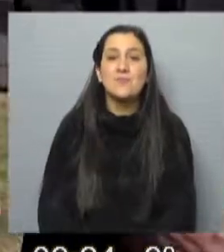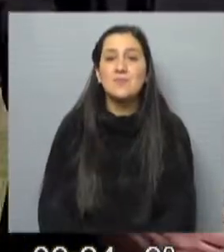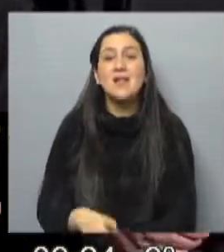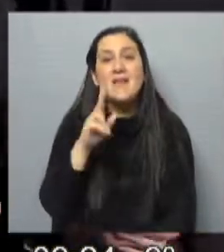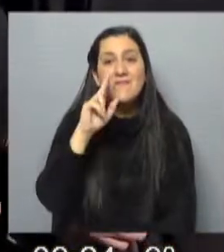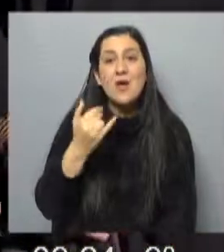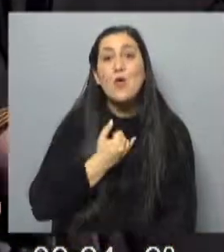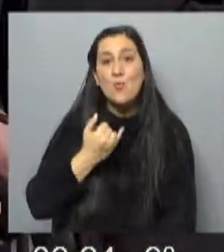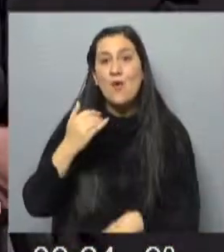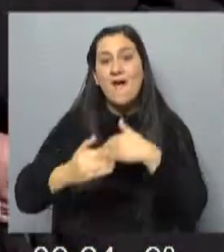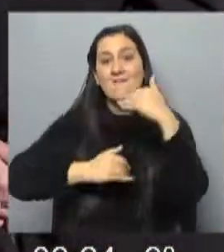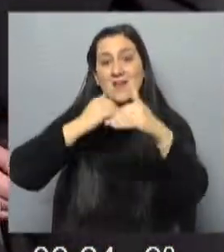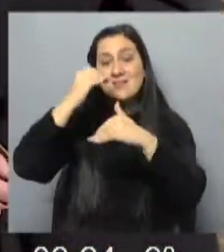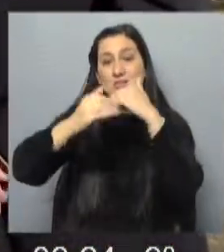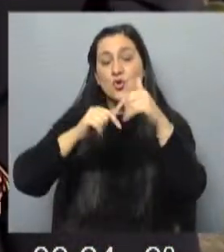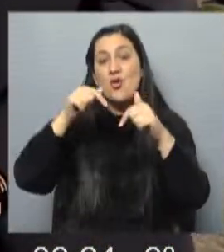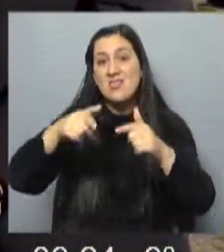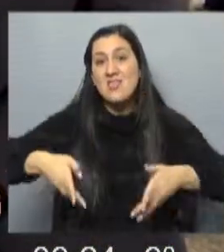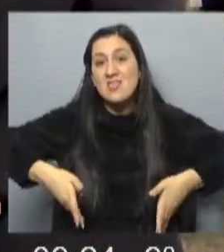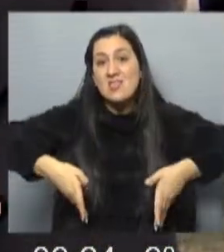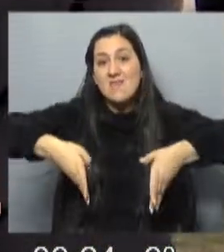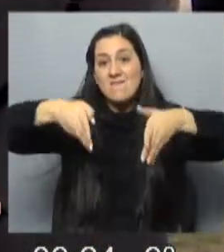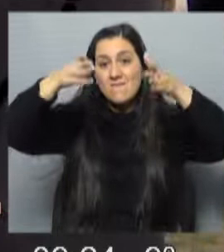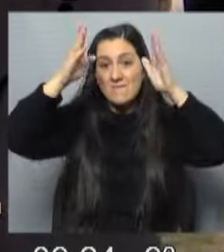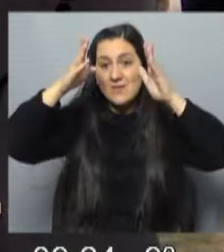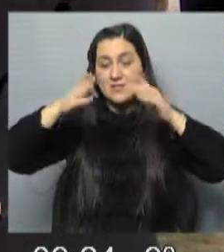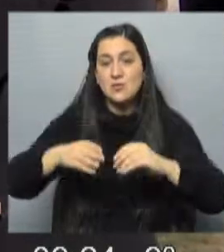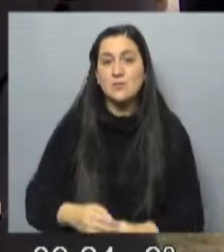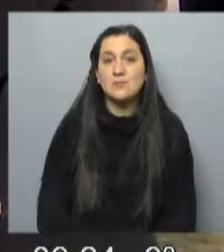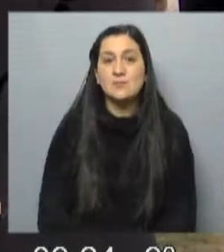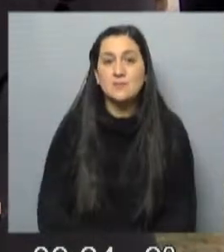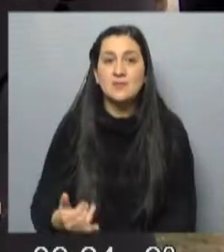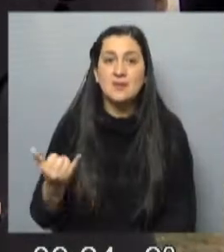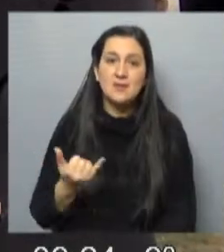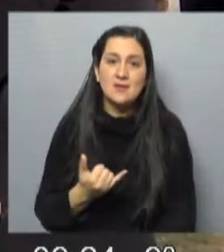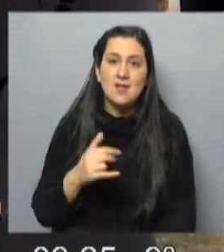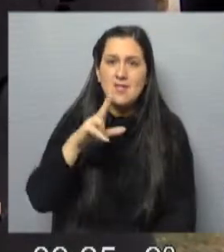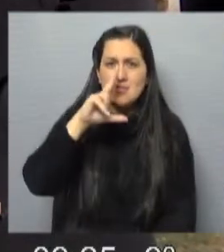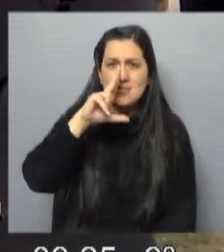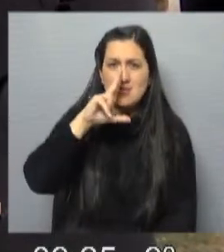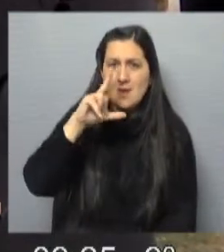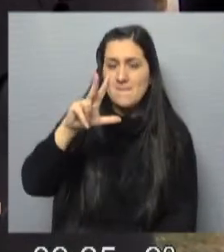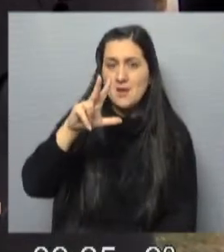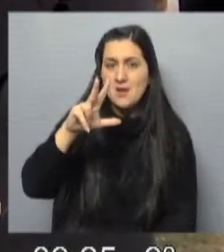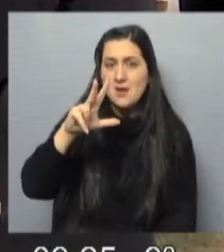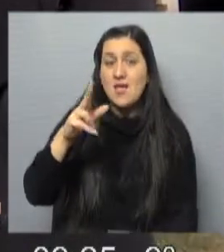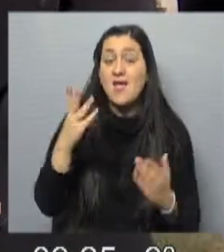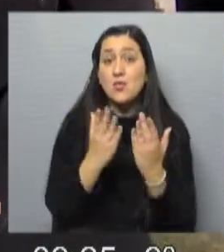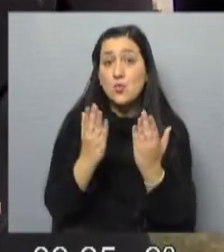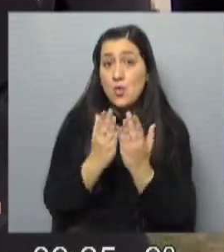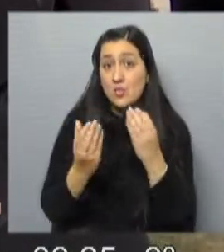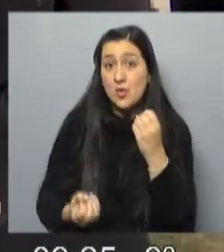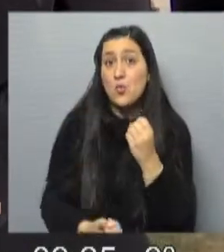avanzado este edificio. Este edificio que además tiene unos 3.000 estudiantes